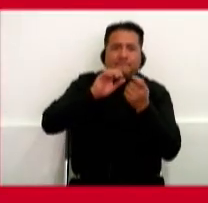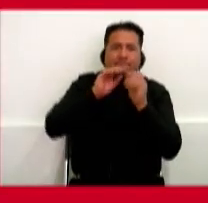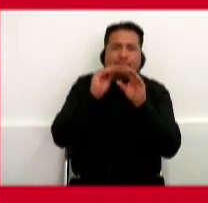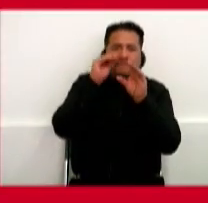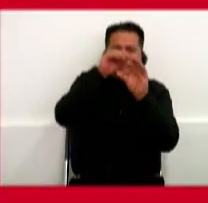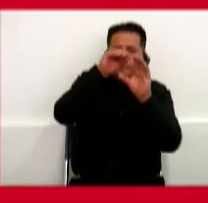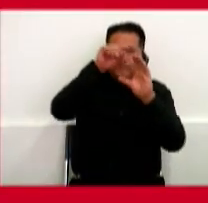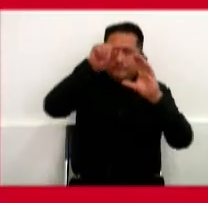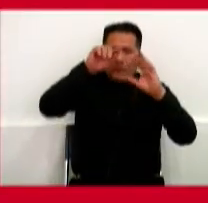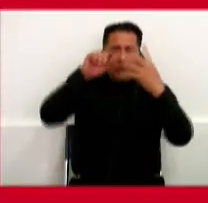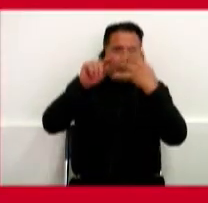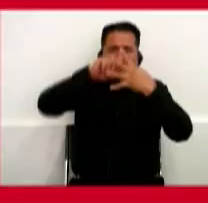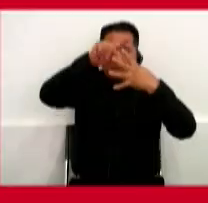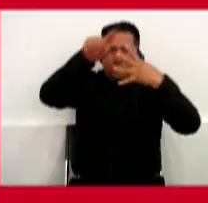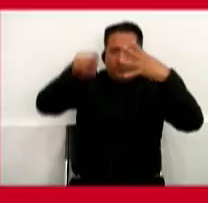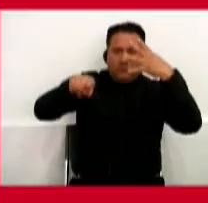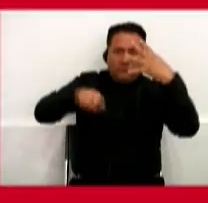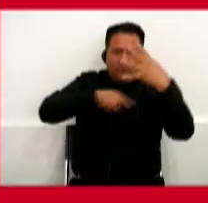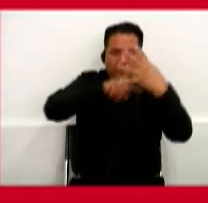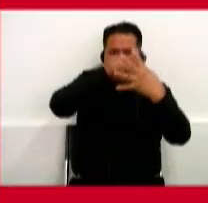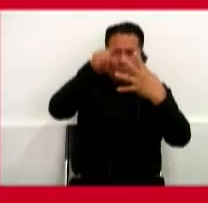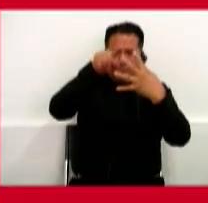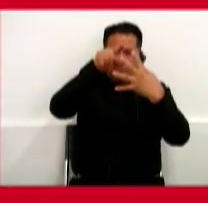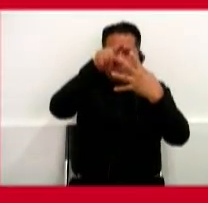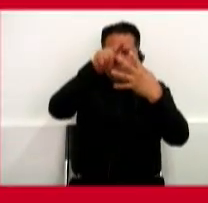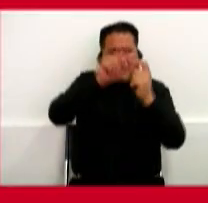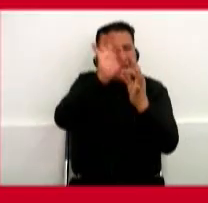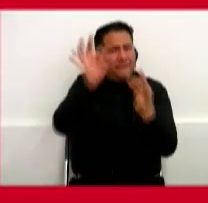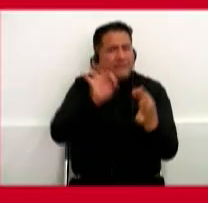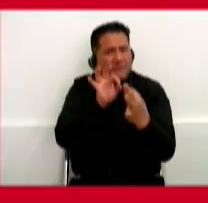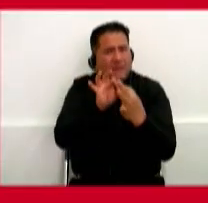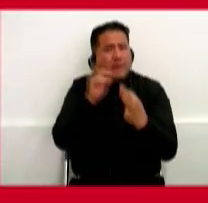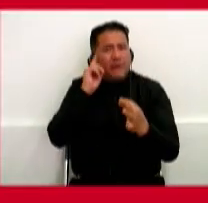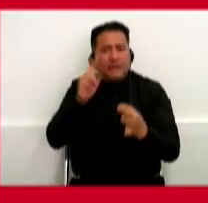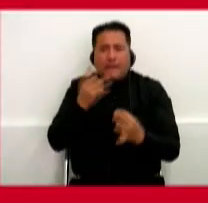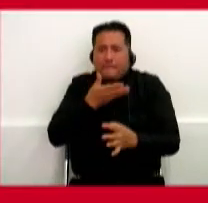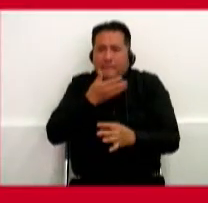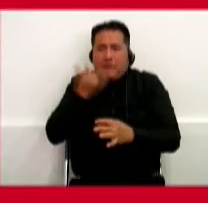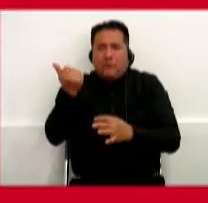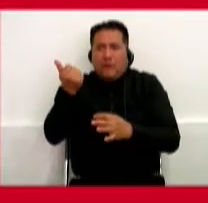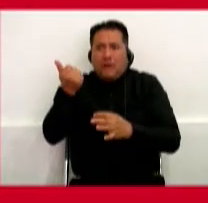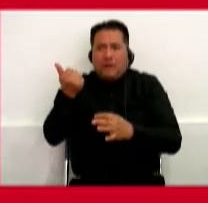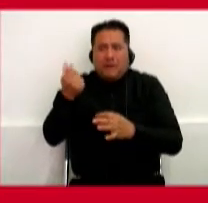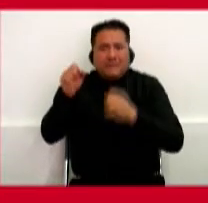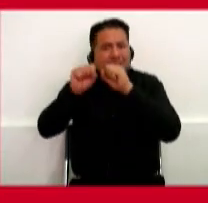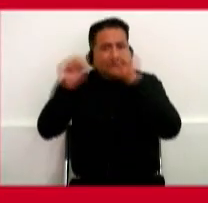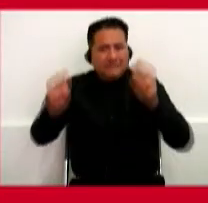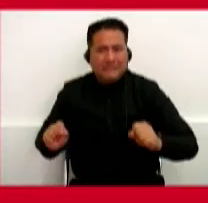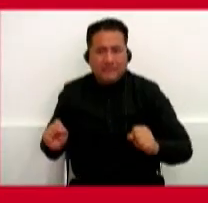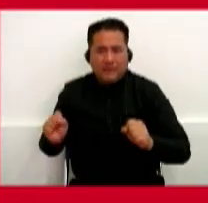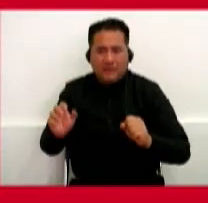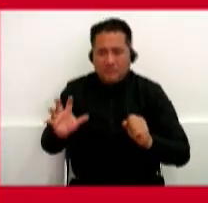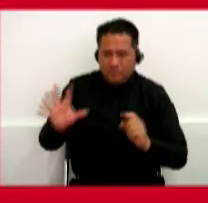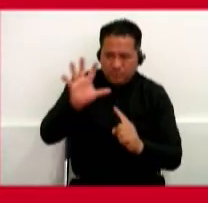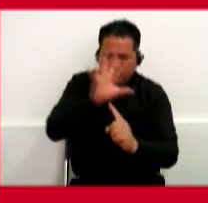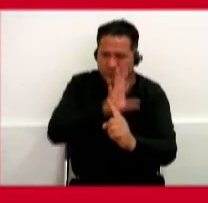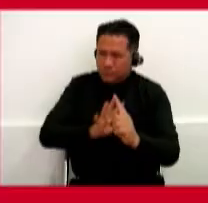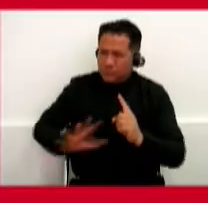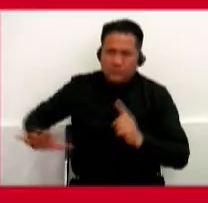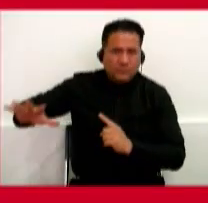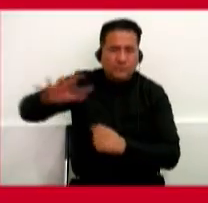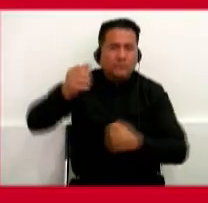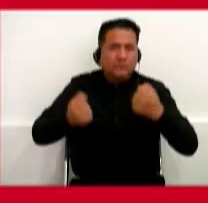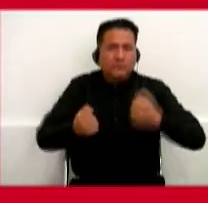eficiente para poder implementar este sistema. Nosotros sabemos que las tecnologías no son nada sin las